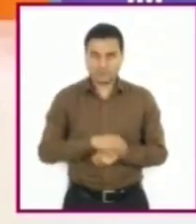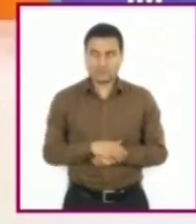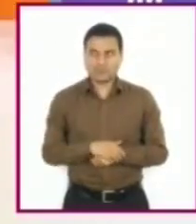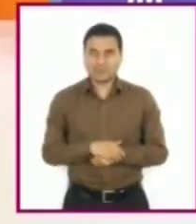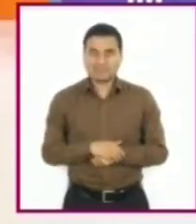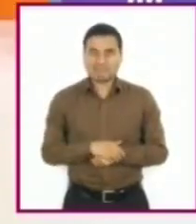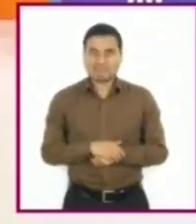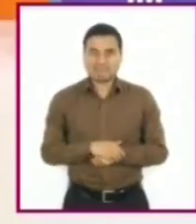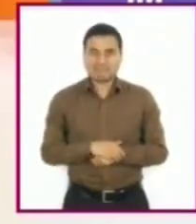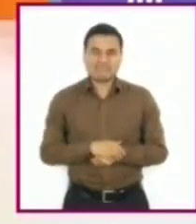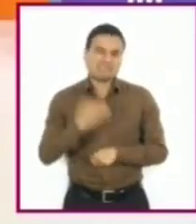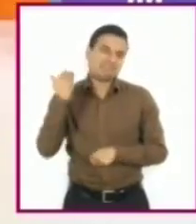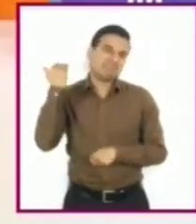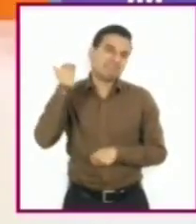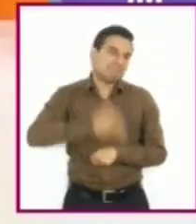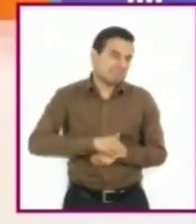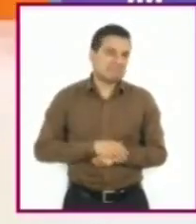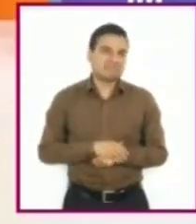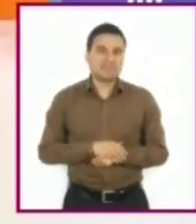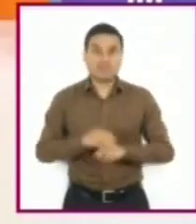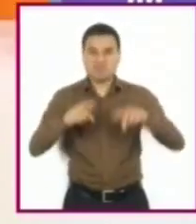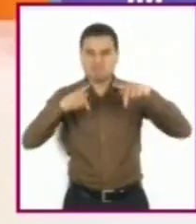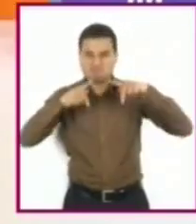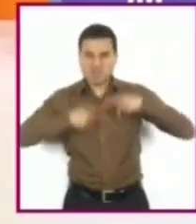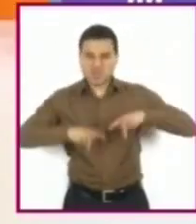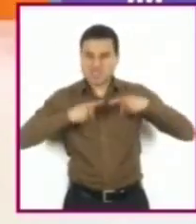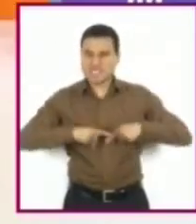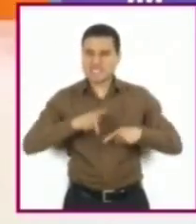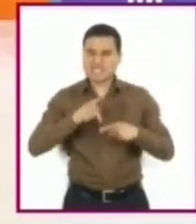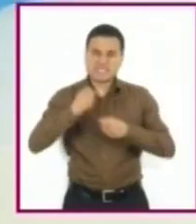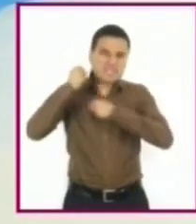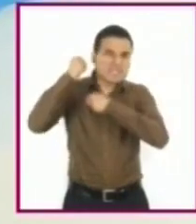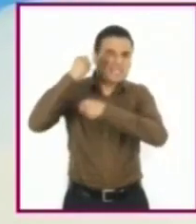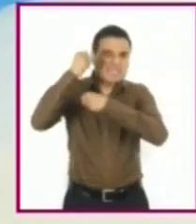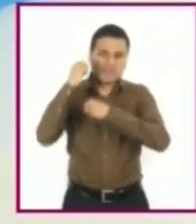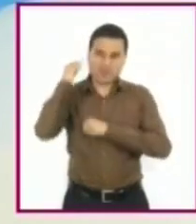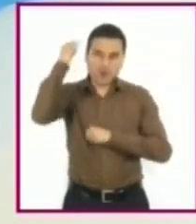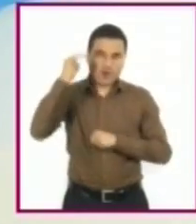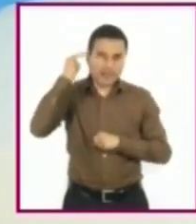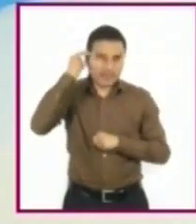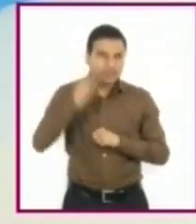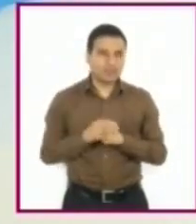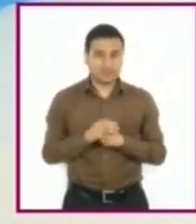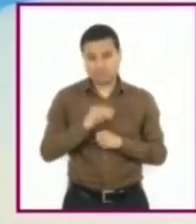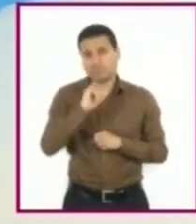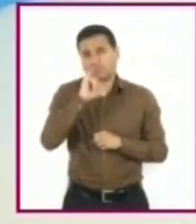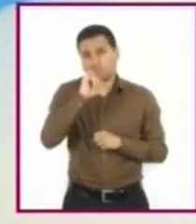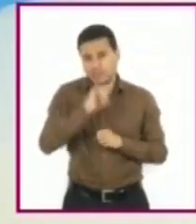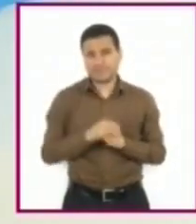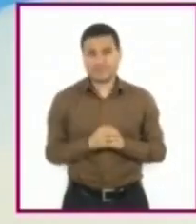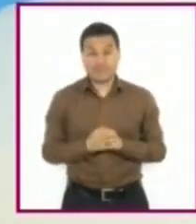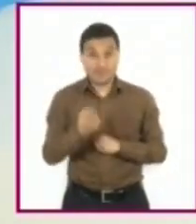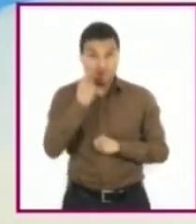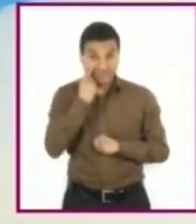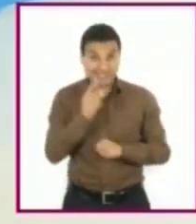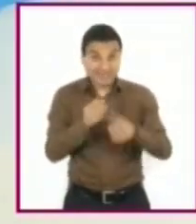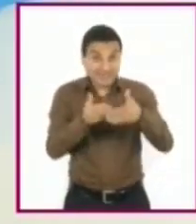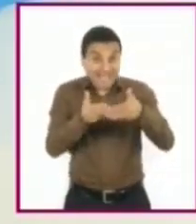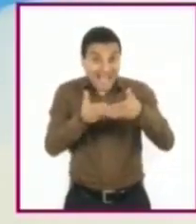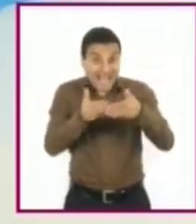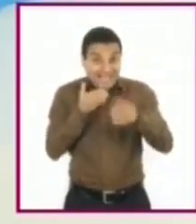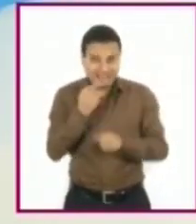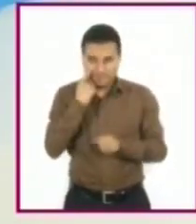el levantamiento de la población en contra de la realeza y la aristocracia. Pues sí, pero antes tenemos que entender